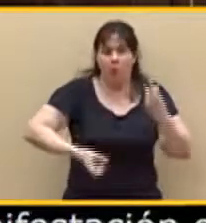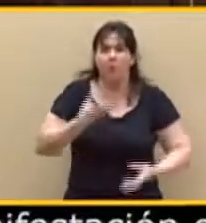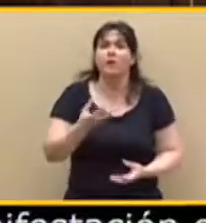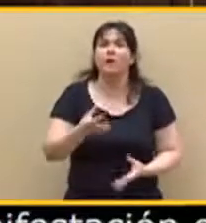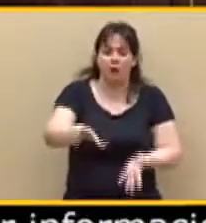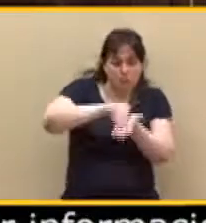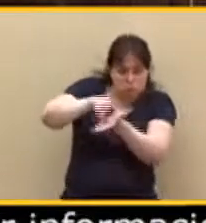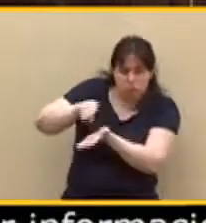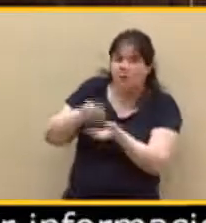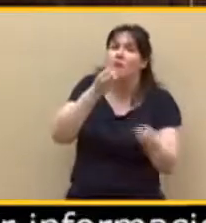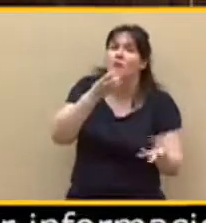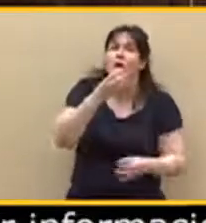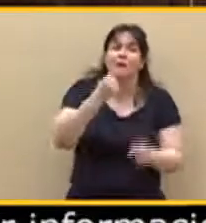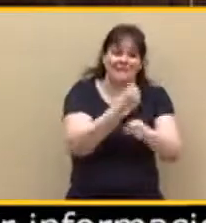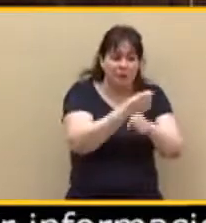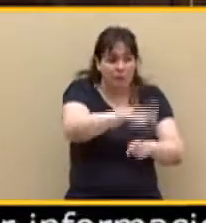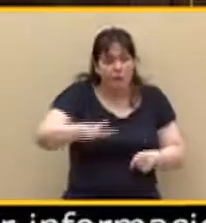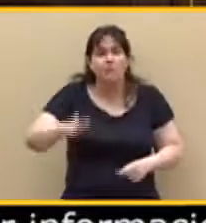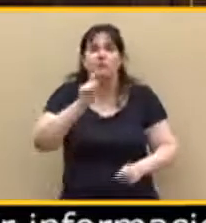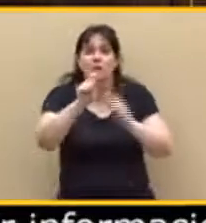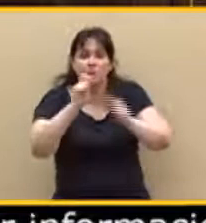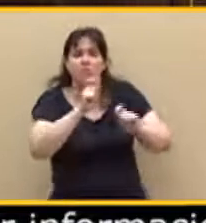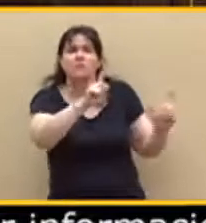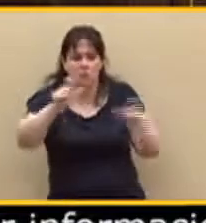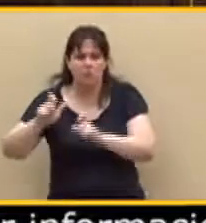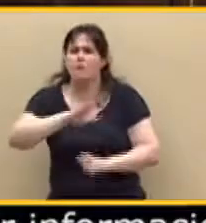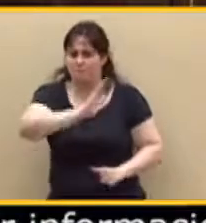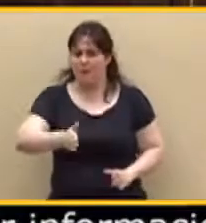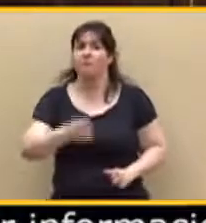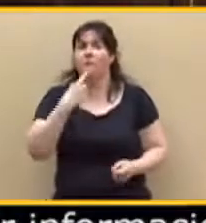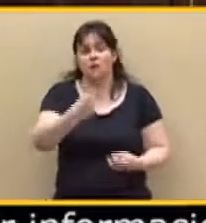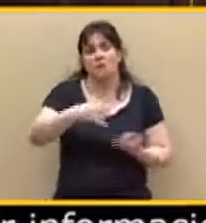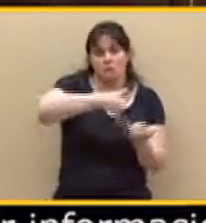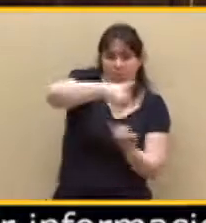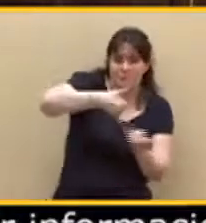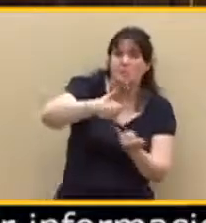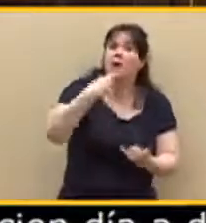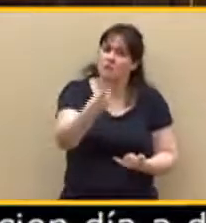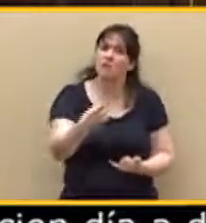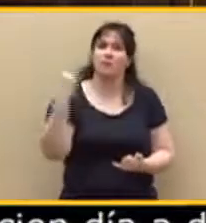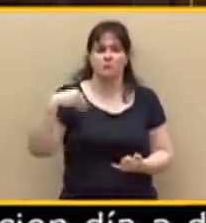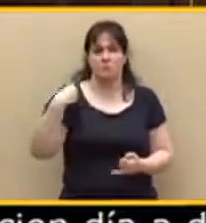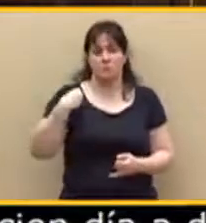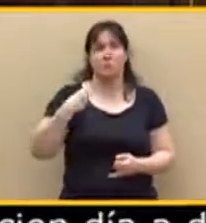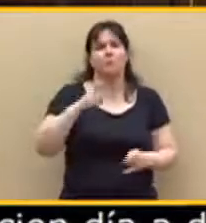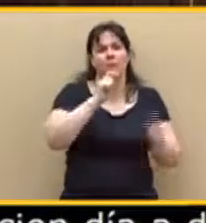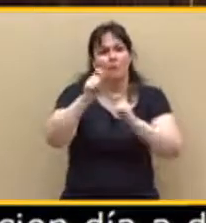fotógrafos que hacen día a día en las calles. Esto se lo ha dicho Amnistía Internacional y también Reporteros Sin Fronteras, no yo, señorías.